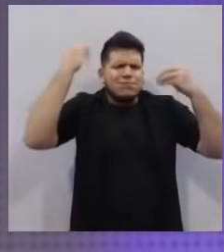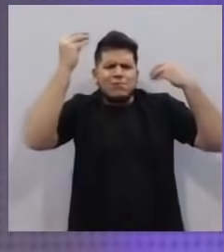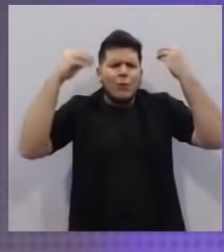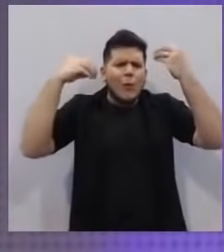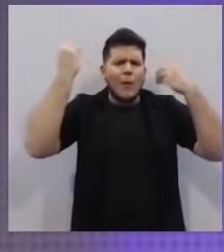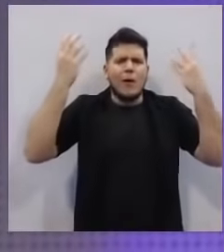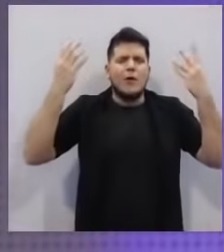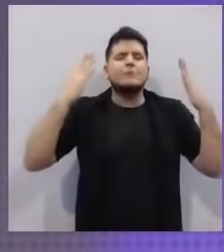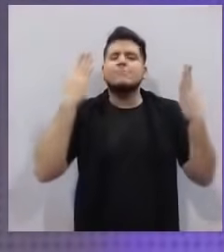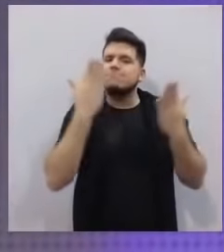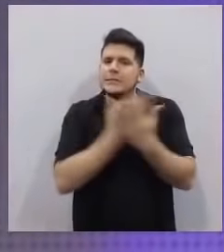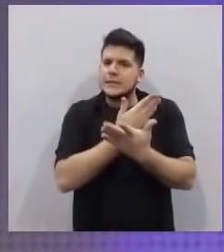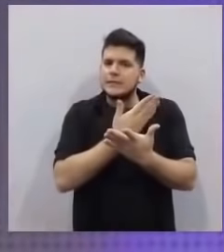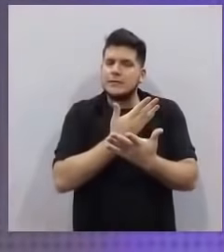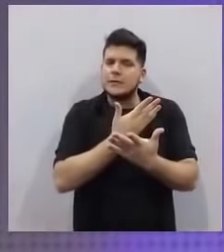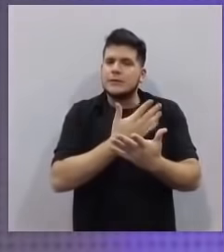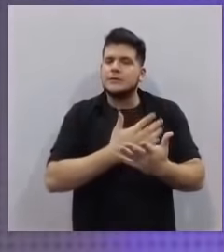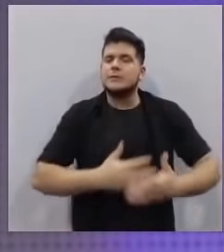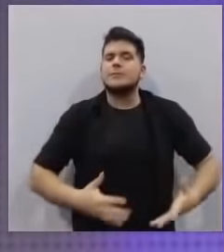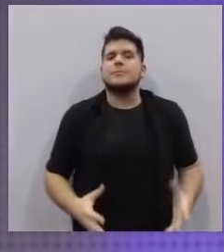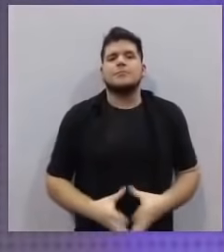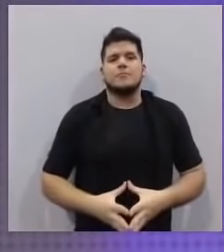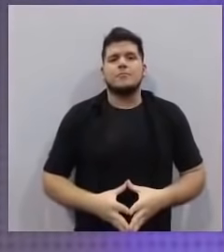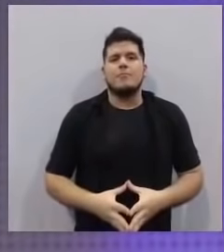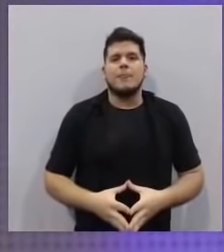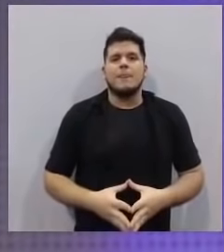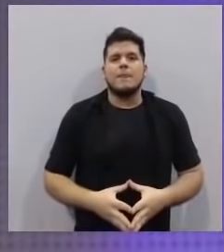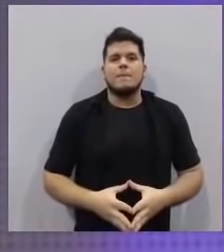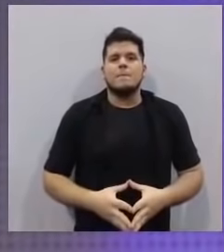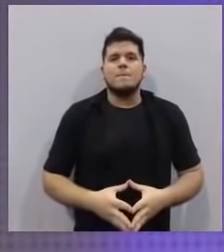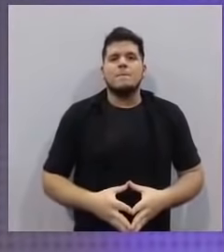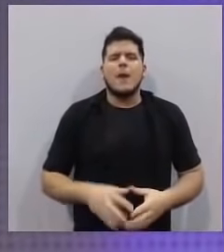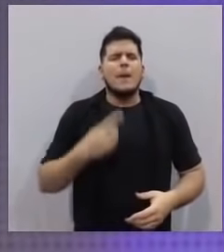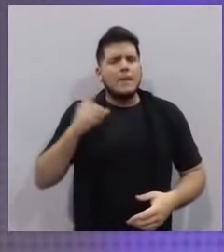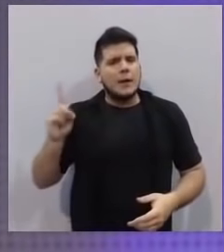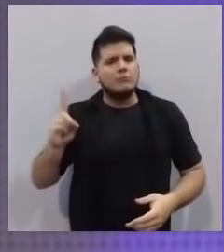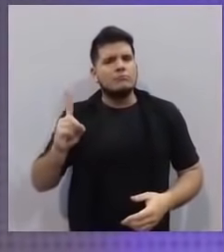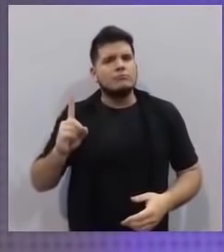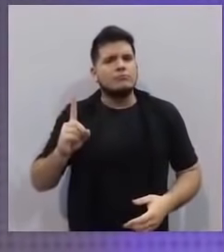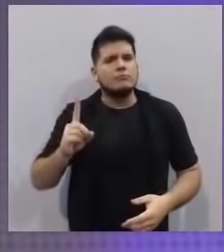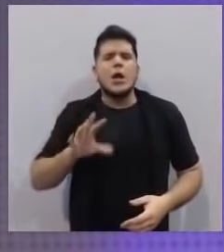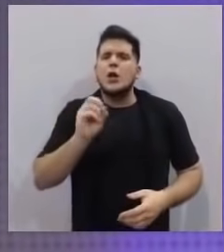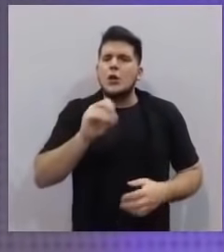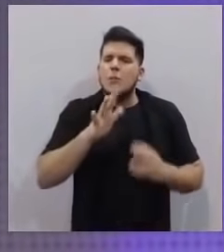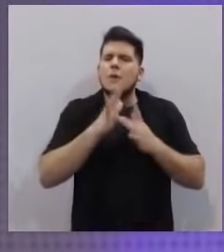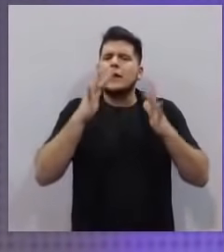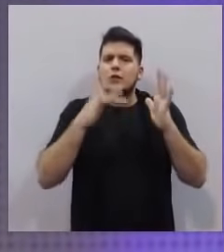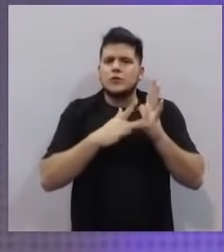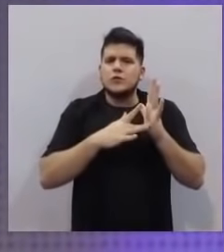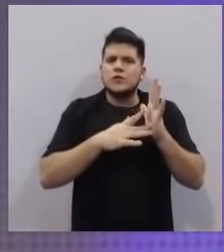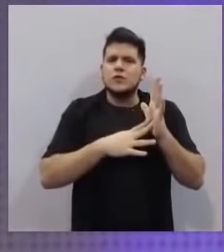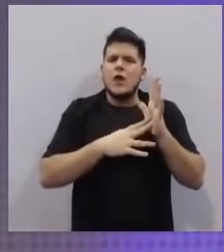donde su mano digan el nombre de jesús yo quiero tanto ese espíritu nunca va a tocar mi